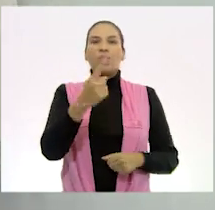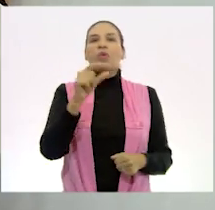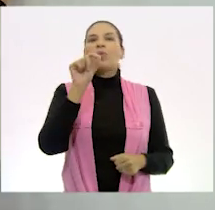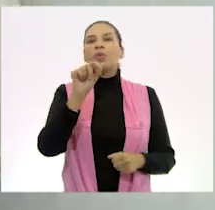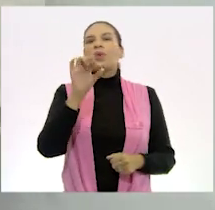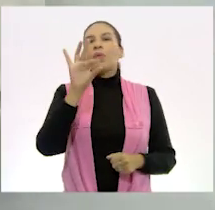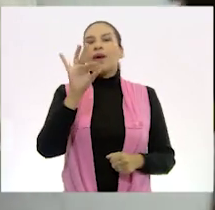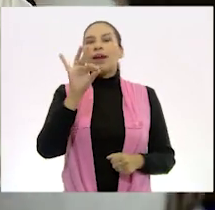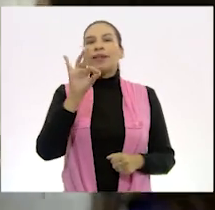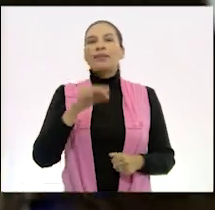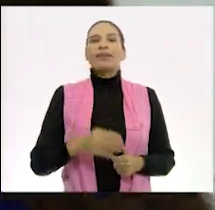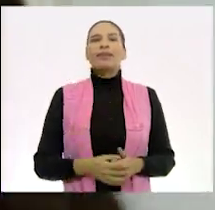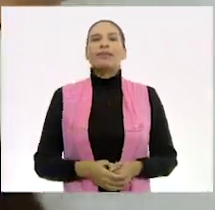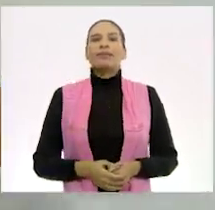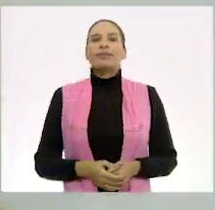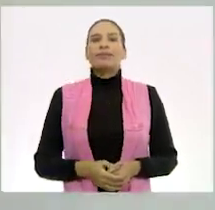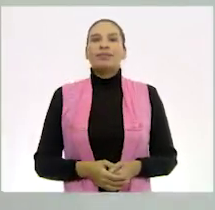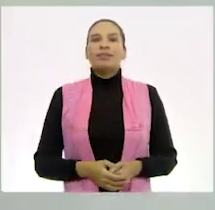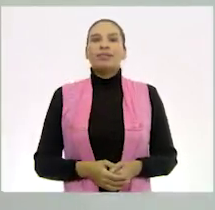1.40...